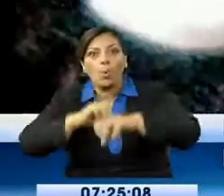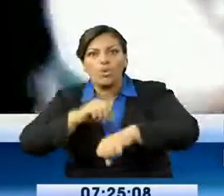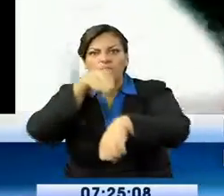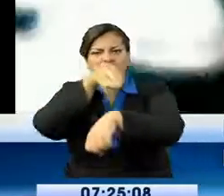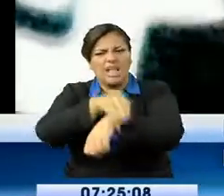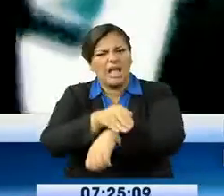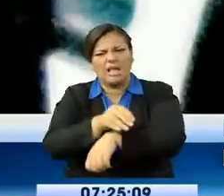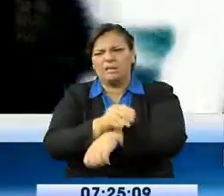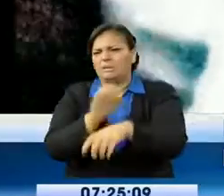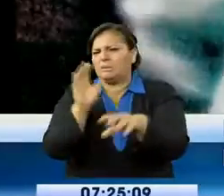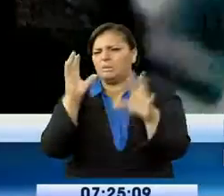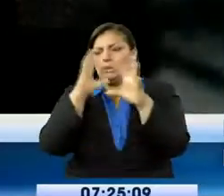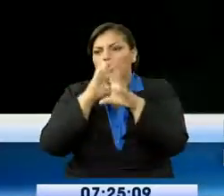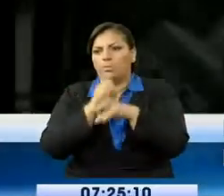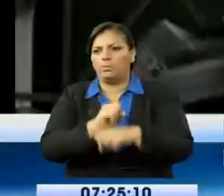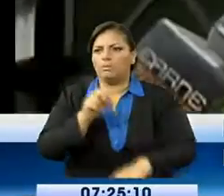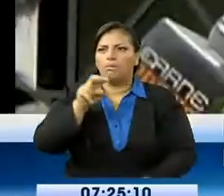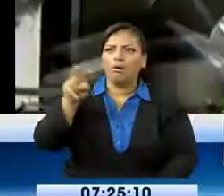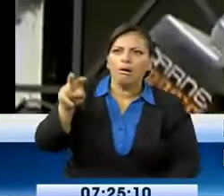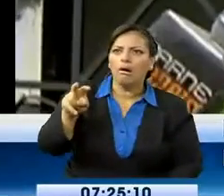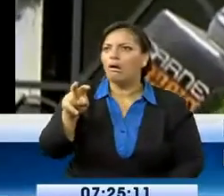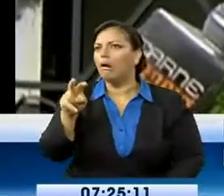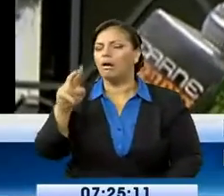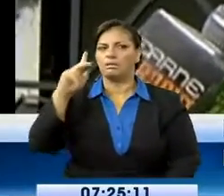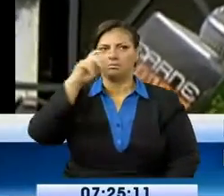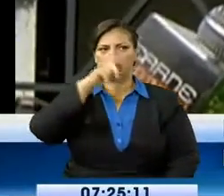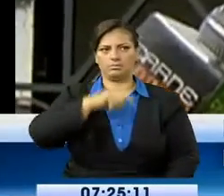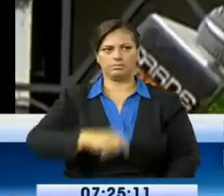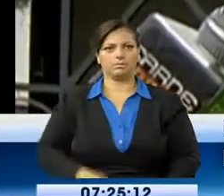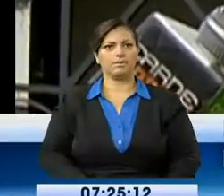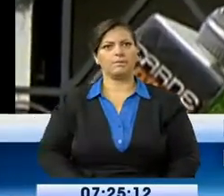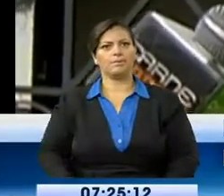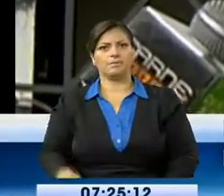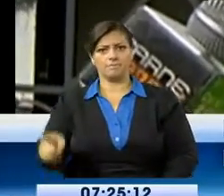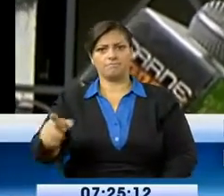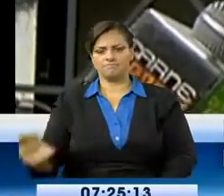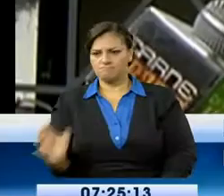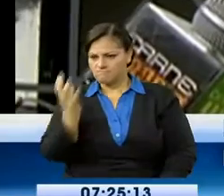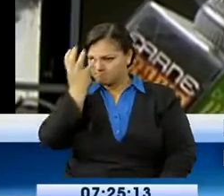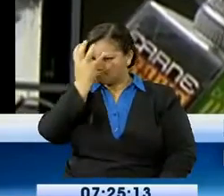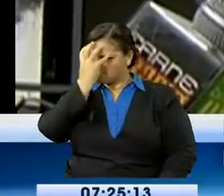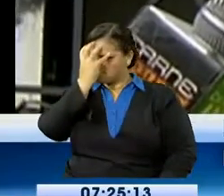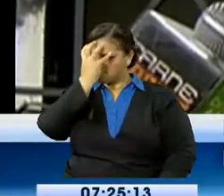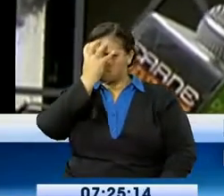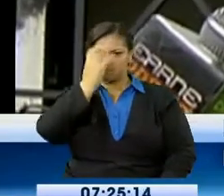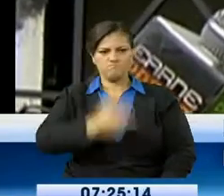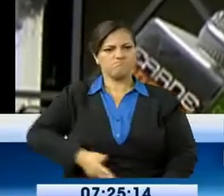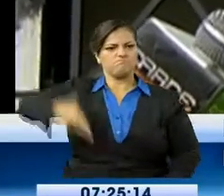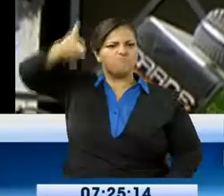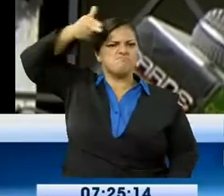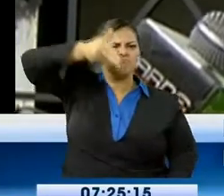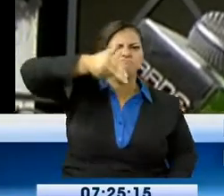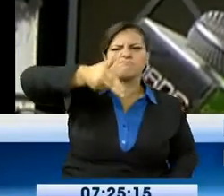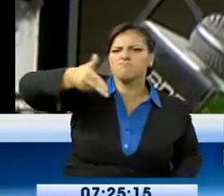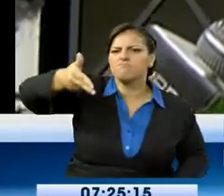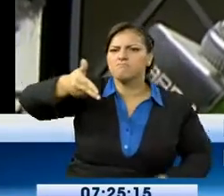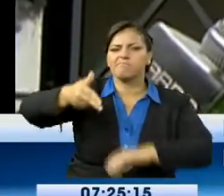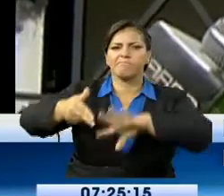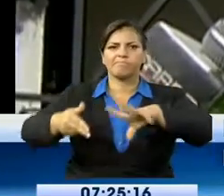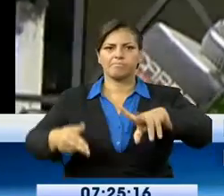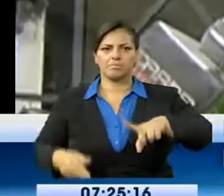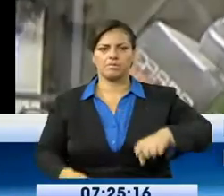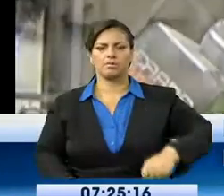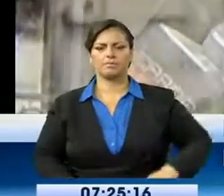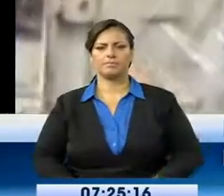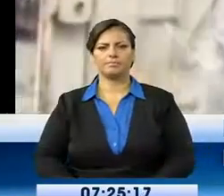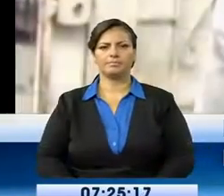complicado identificarse. Él salía con la máscara. Correctamente, salía con la máscara y pues ahí existen varios videos en los que se puede observar la vinculación de Steven utilizando